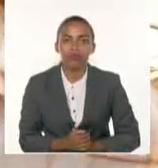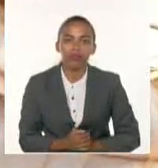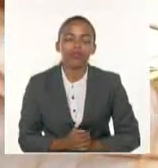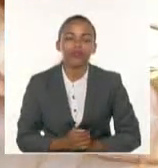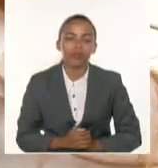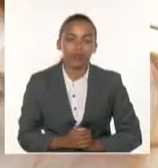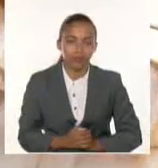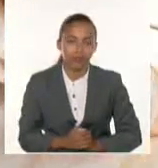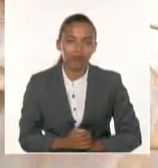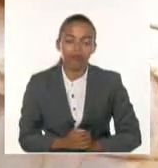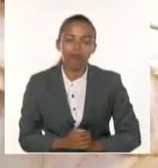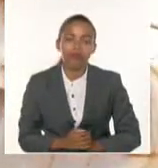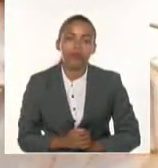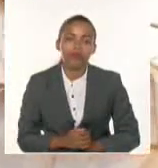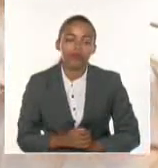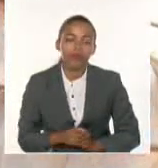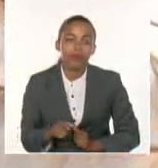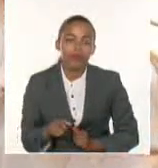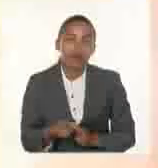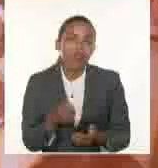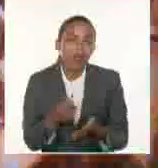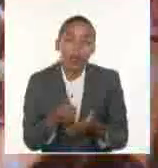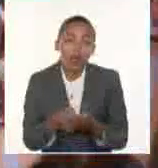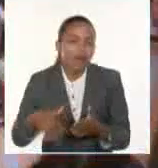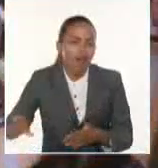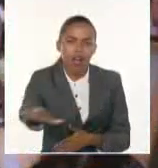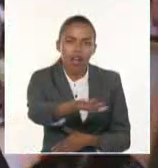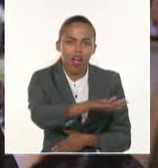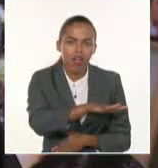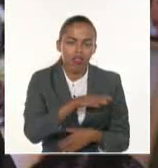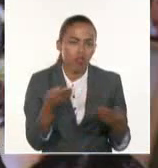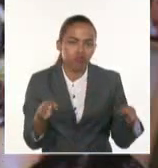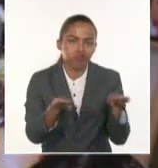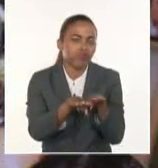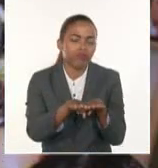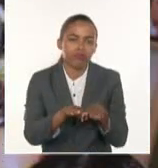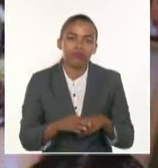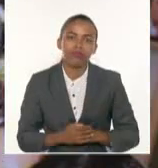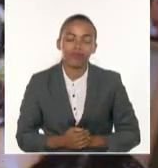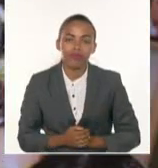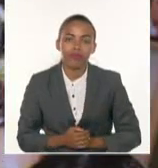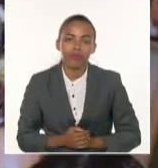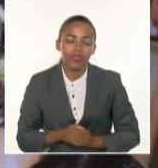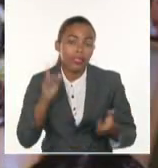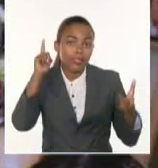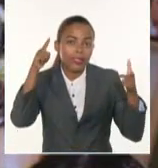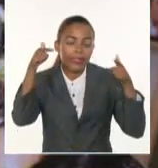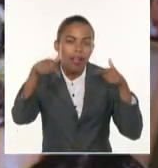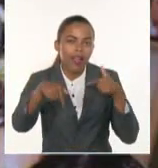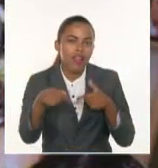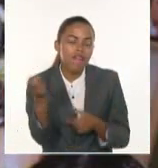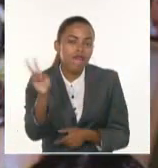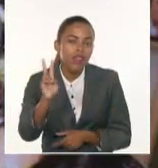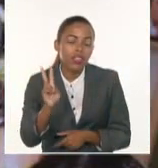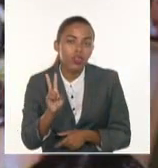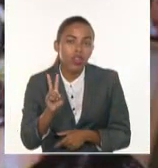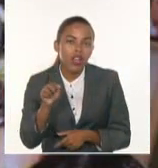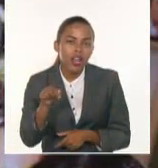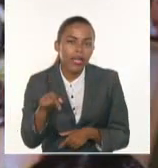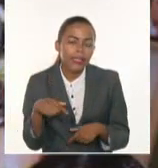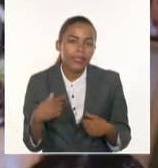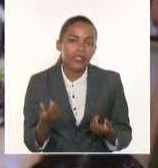tanto pintaron, sino que él abrazó a todos por igual. Chávez, para nosotros en Venezuela, lo consideramos el gran